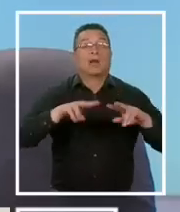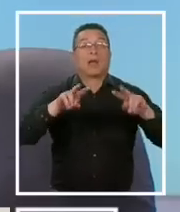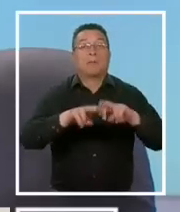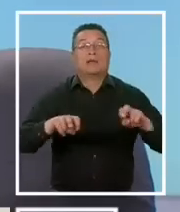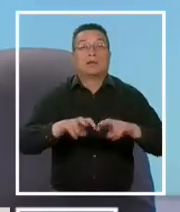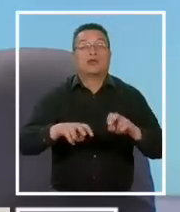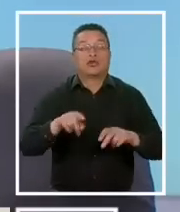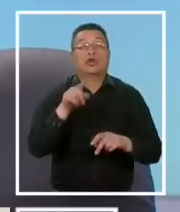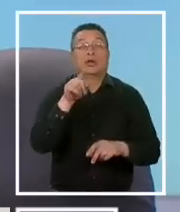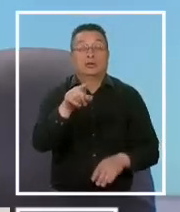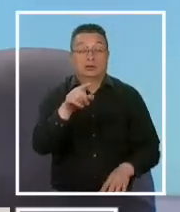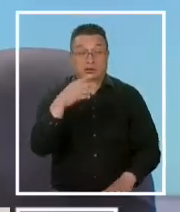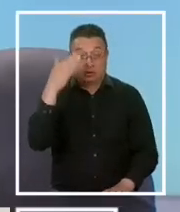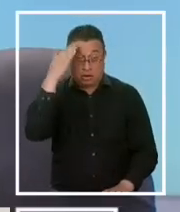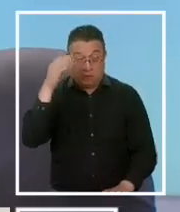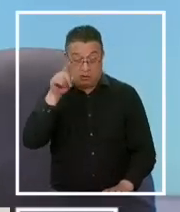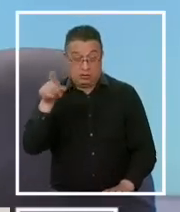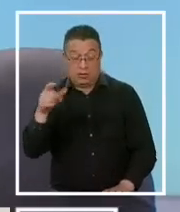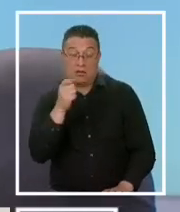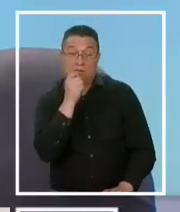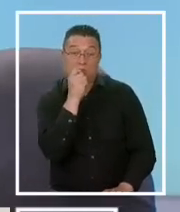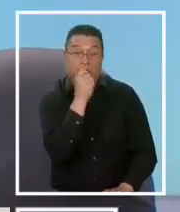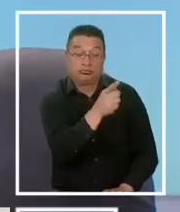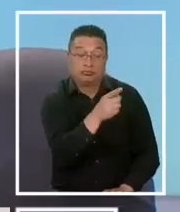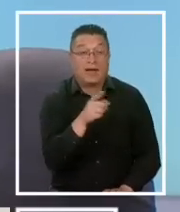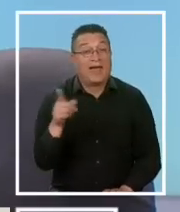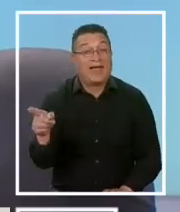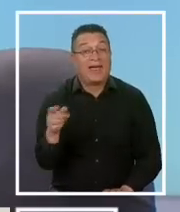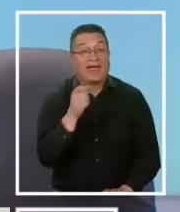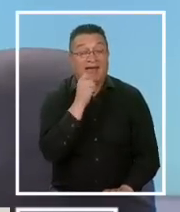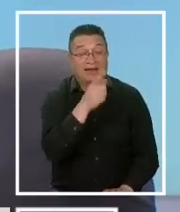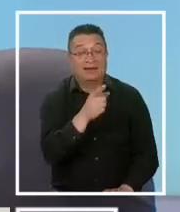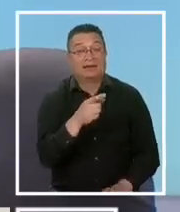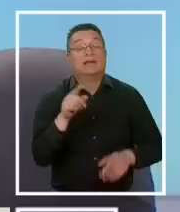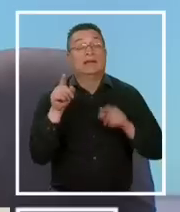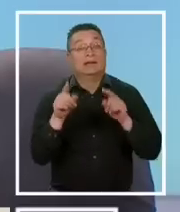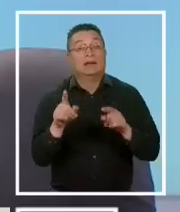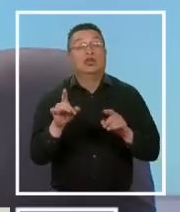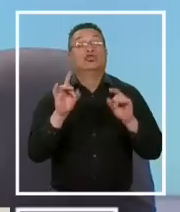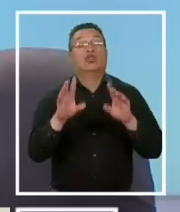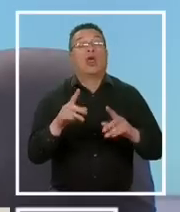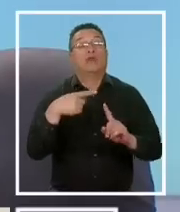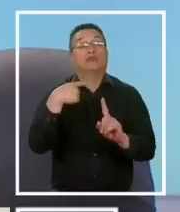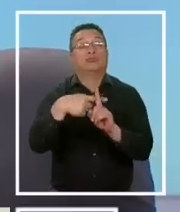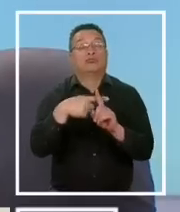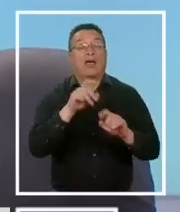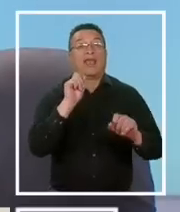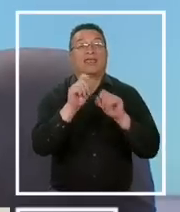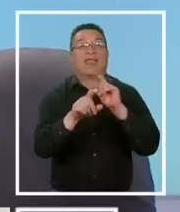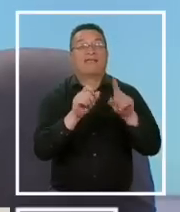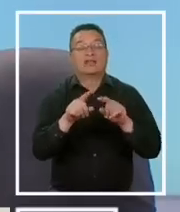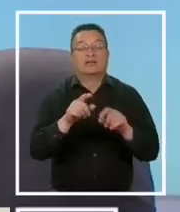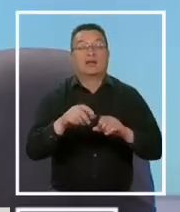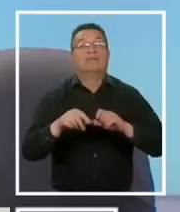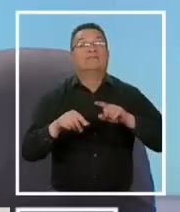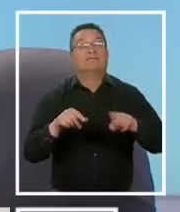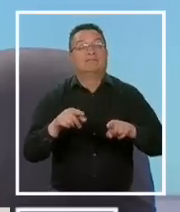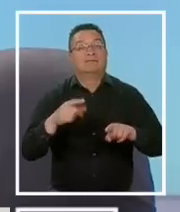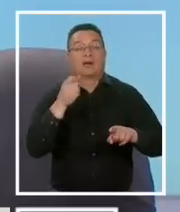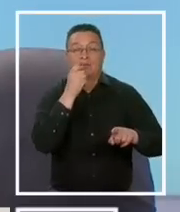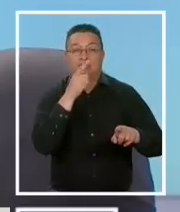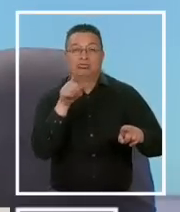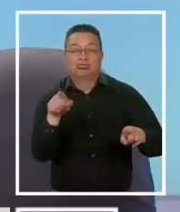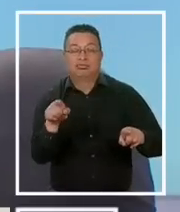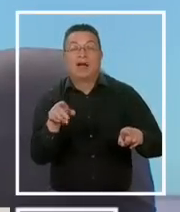que a juicio del del querellante del abogado del querellante solo favorece a las defensas de los imputados en la causa y evita